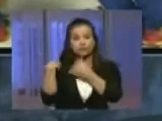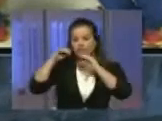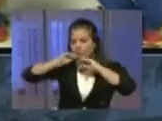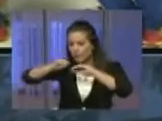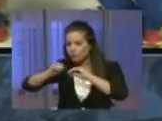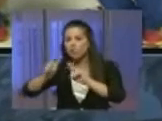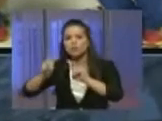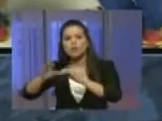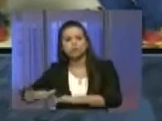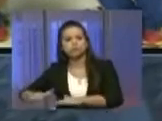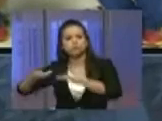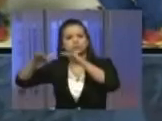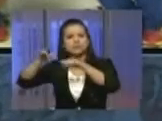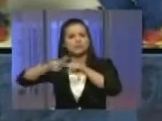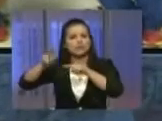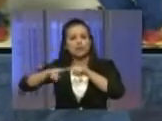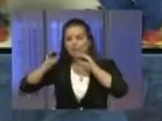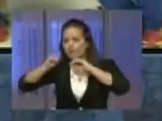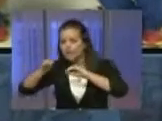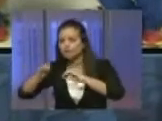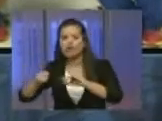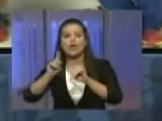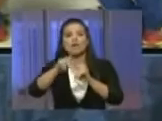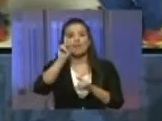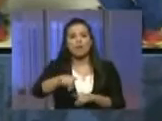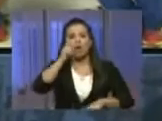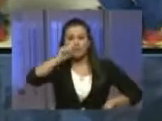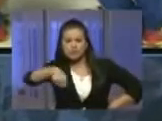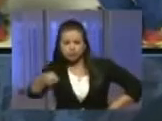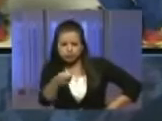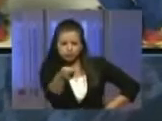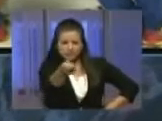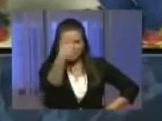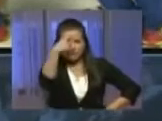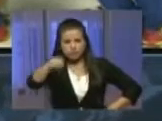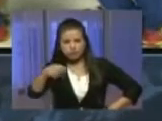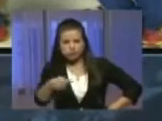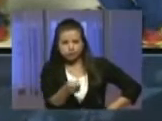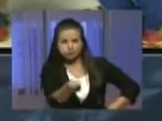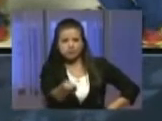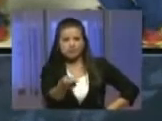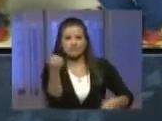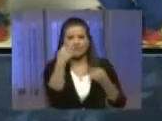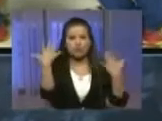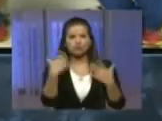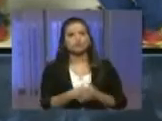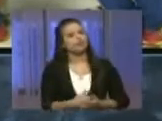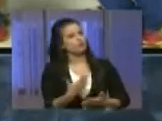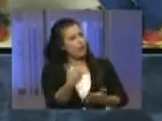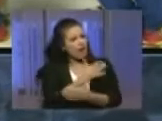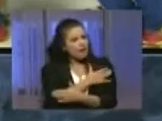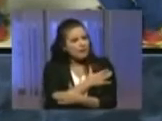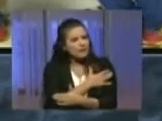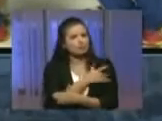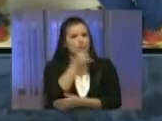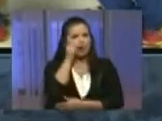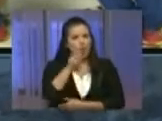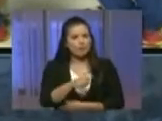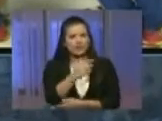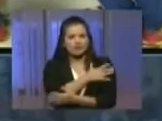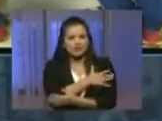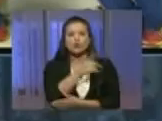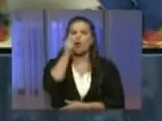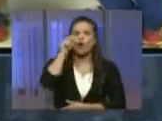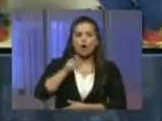todos a todas a nuestro Rubén limardo de aquí le envío un abrazo nuestro compañero